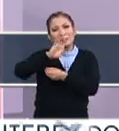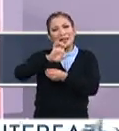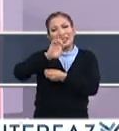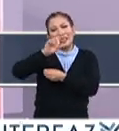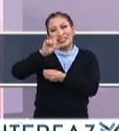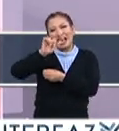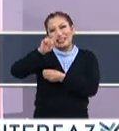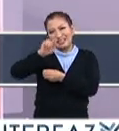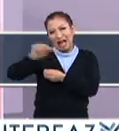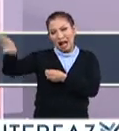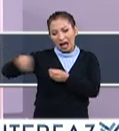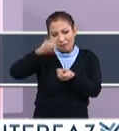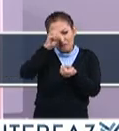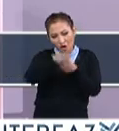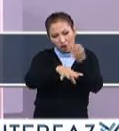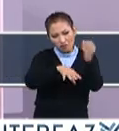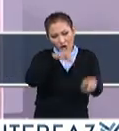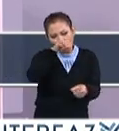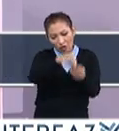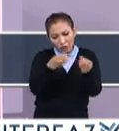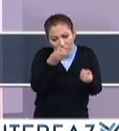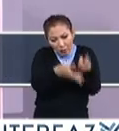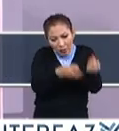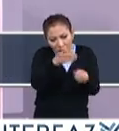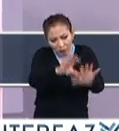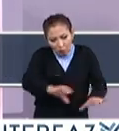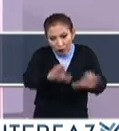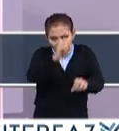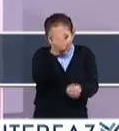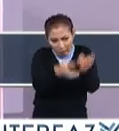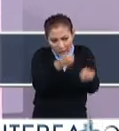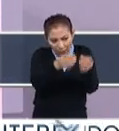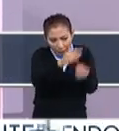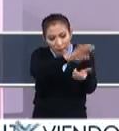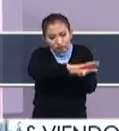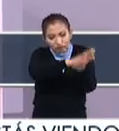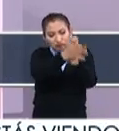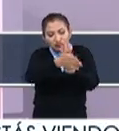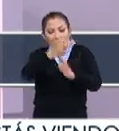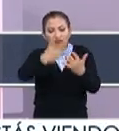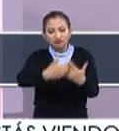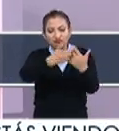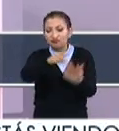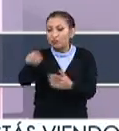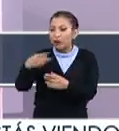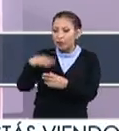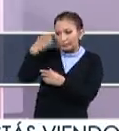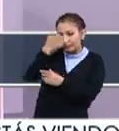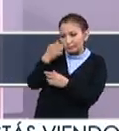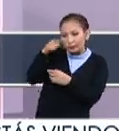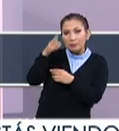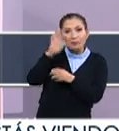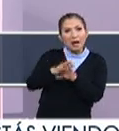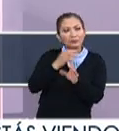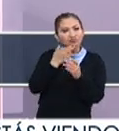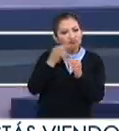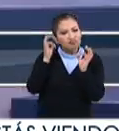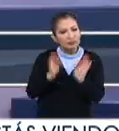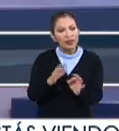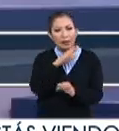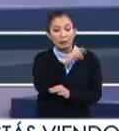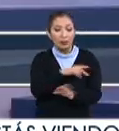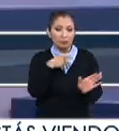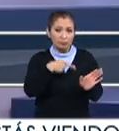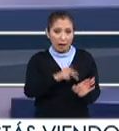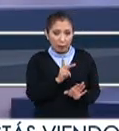cómo estarlos combinando para poder obtener los resultados que uno está buscando, obviamente con la inteligencia artificial, de una forma más eficiente y rápida.